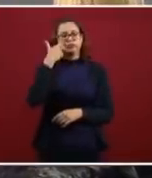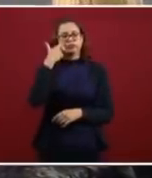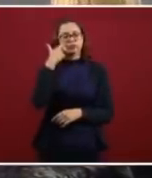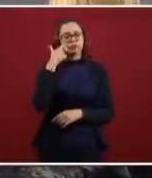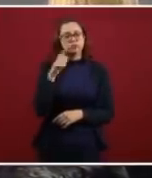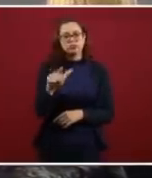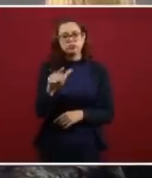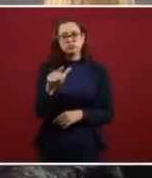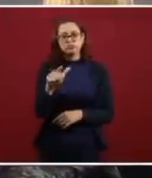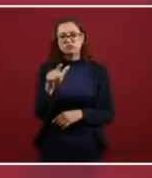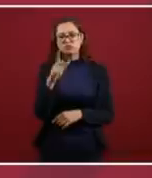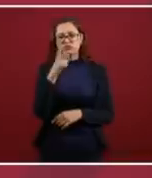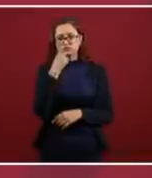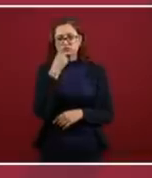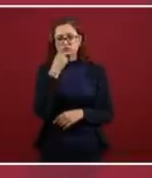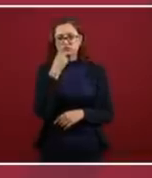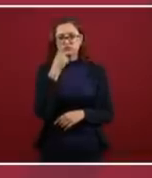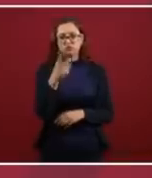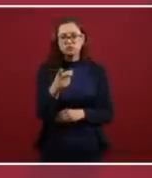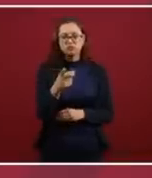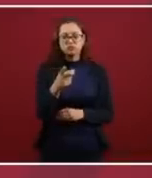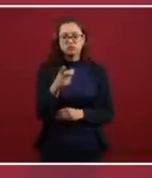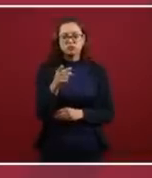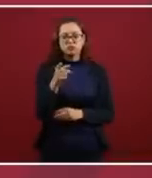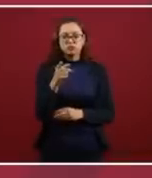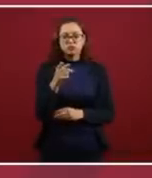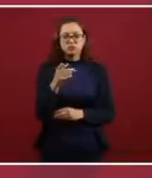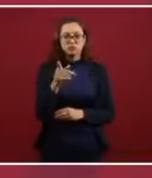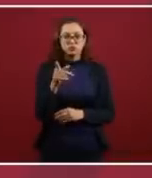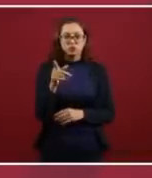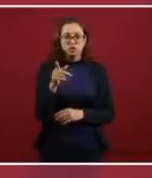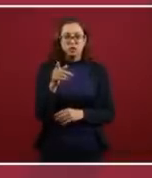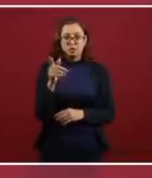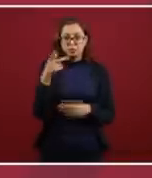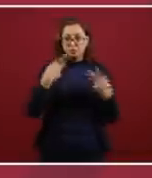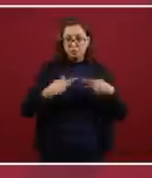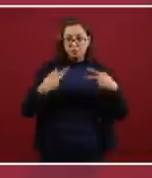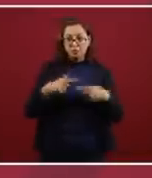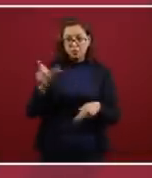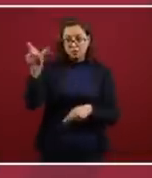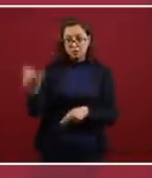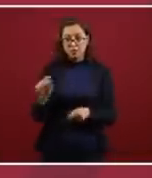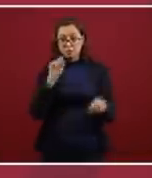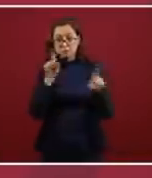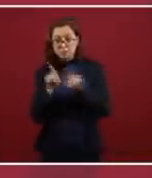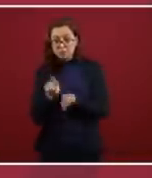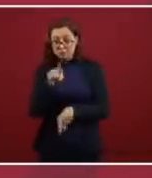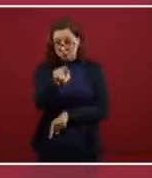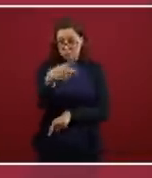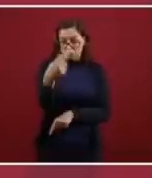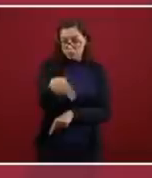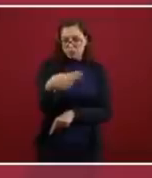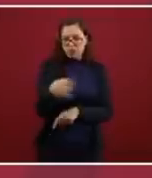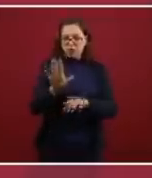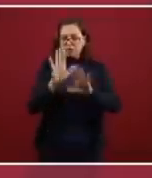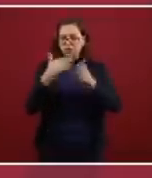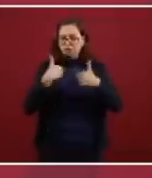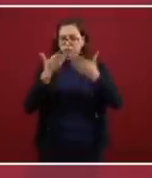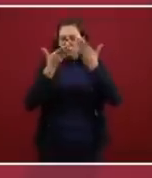decir con esto que sea la persona a la que tú estás haciendo referencia, eso lo tiene que ver la